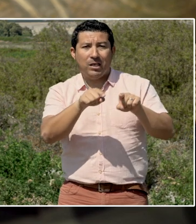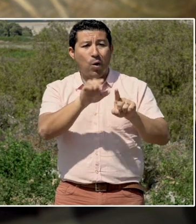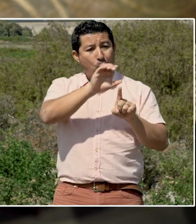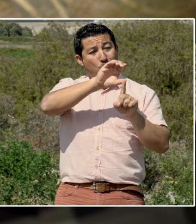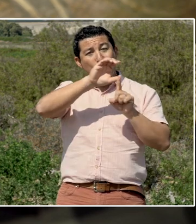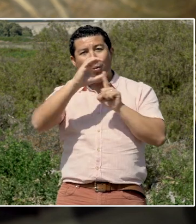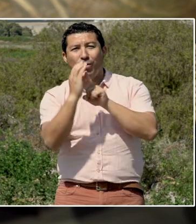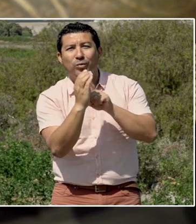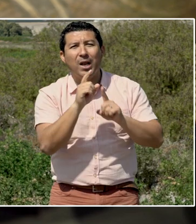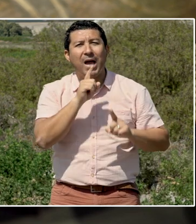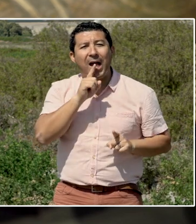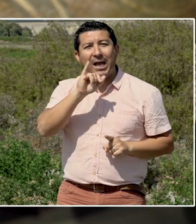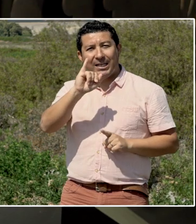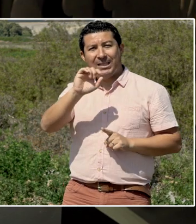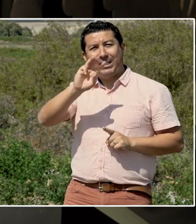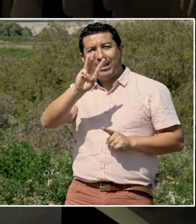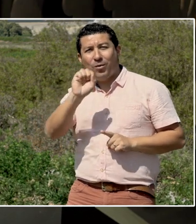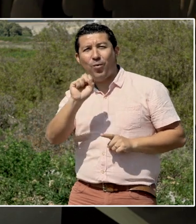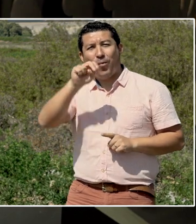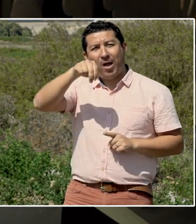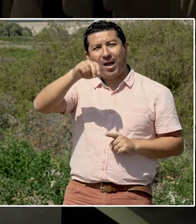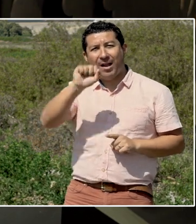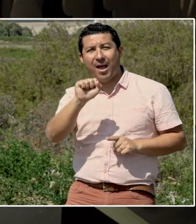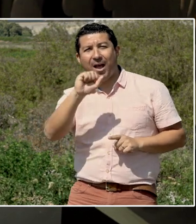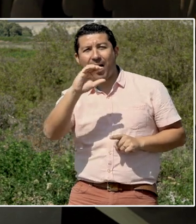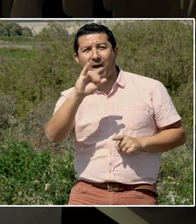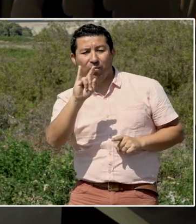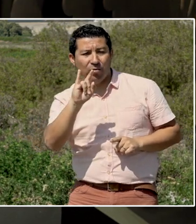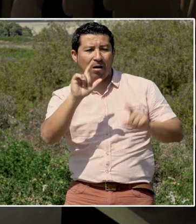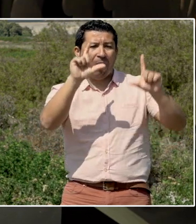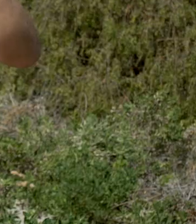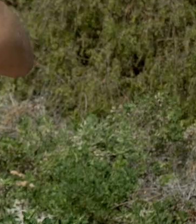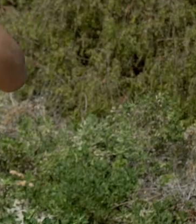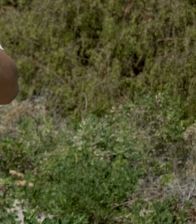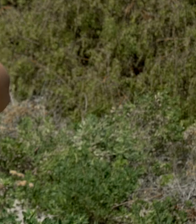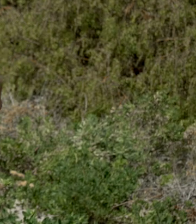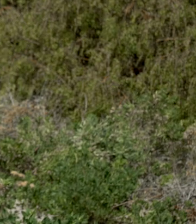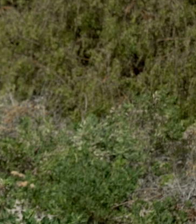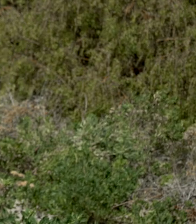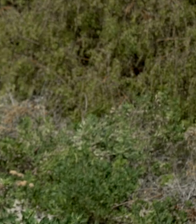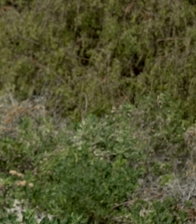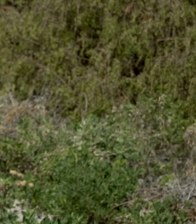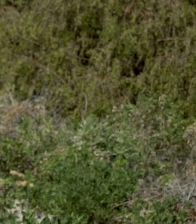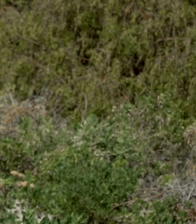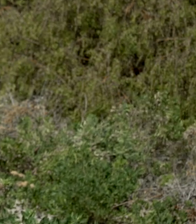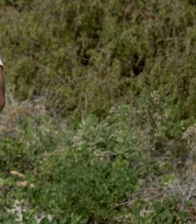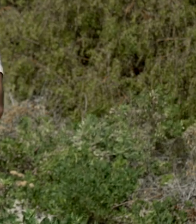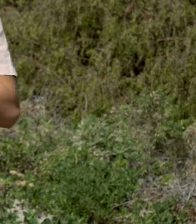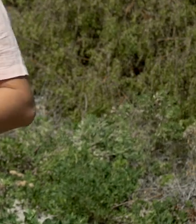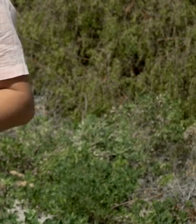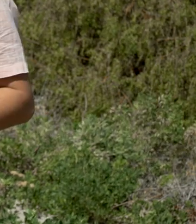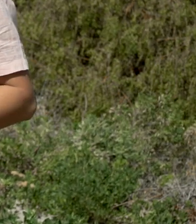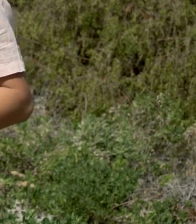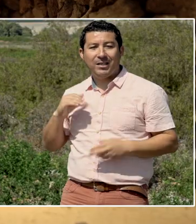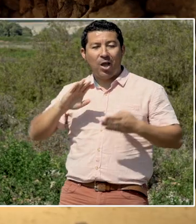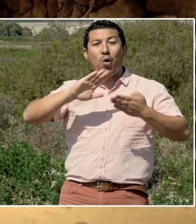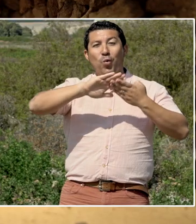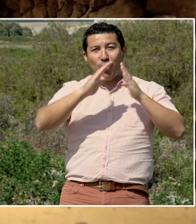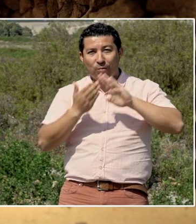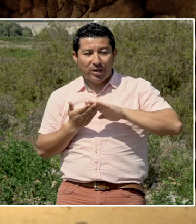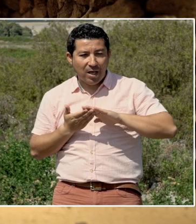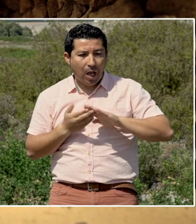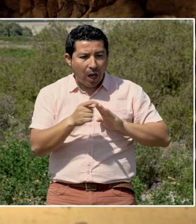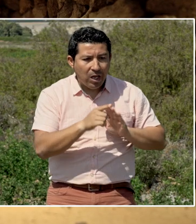en ese contexto cuando decae la influencia de la cultura tiwanaku hace mil años atrás las